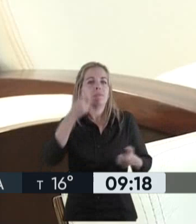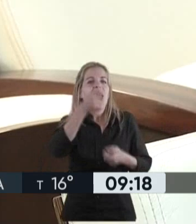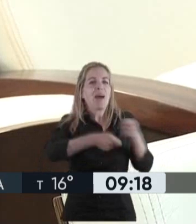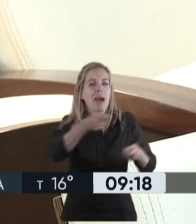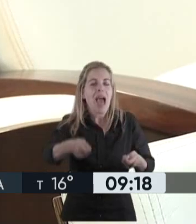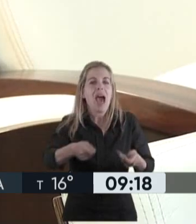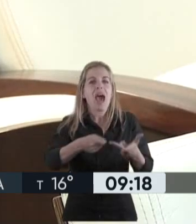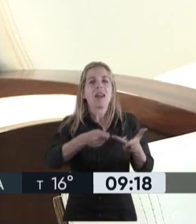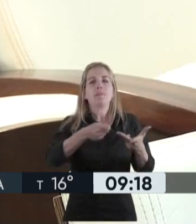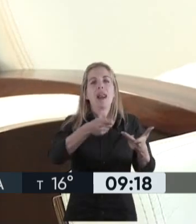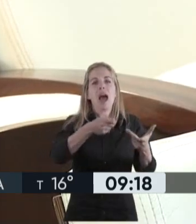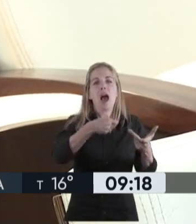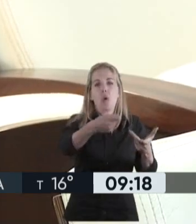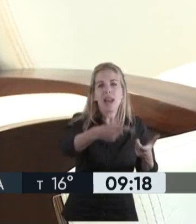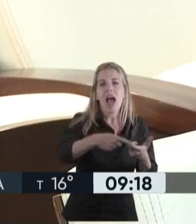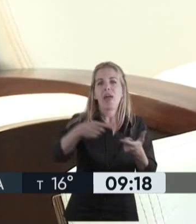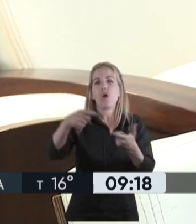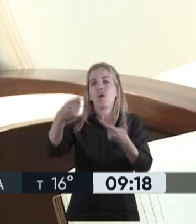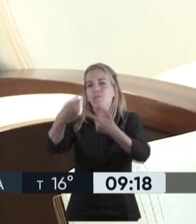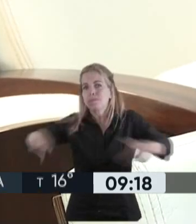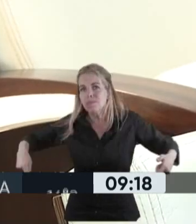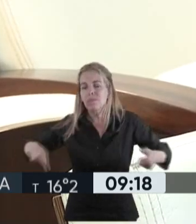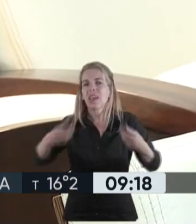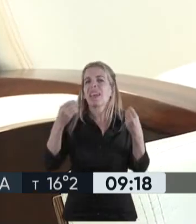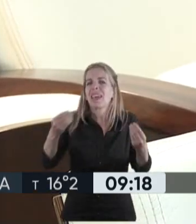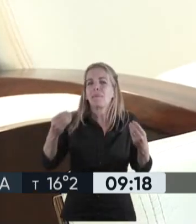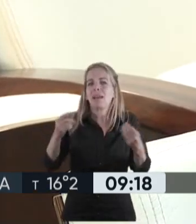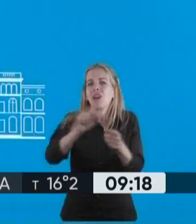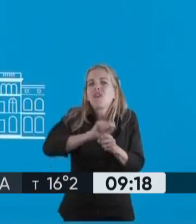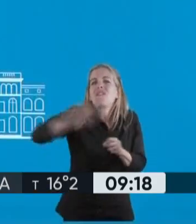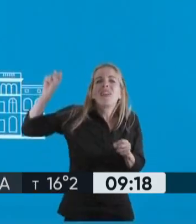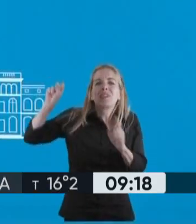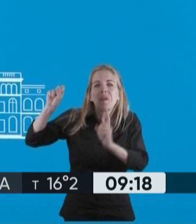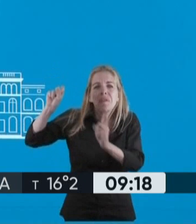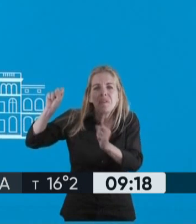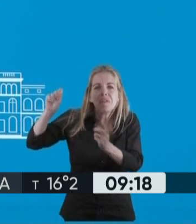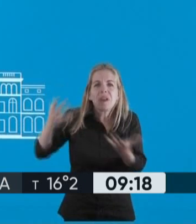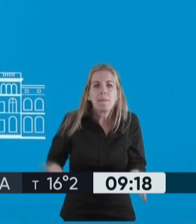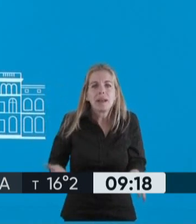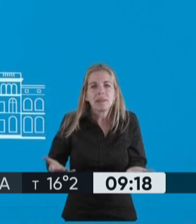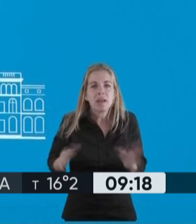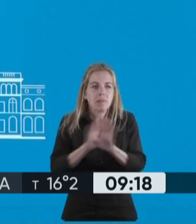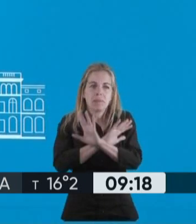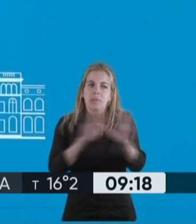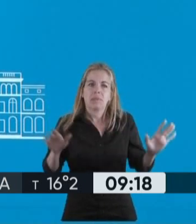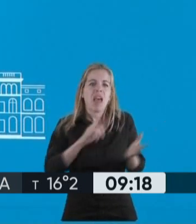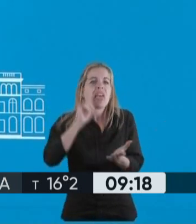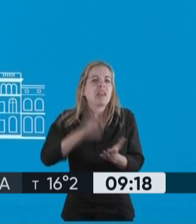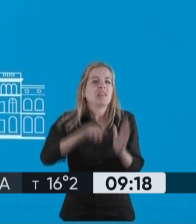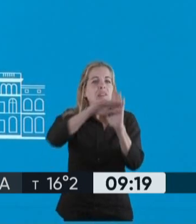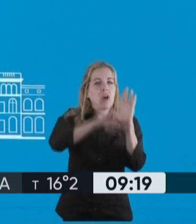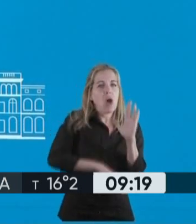medidas de ayuda se cortan a través del mecanismo inflacionario permanente. Nunca las medidas alcanzan y hasta que